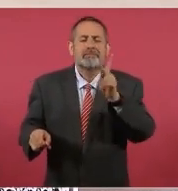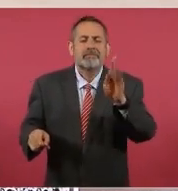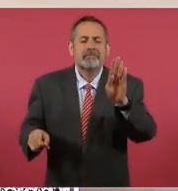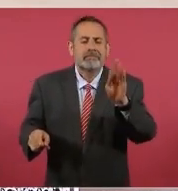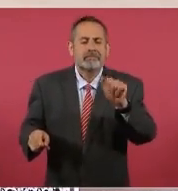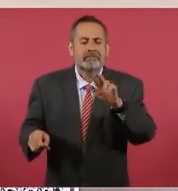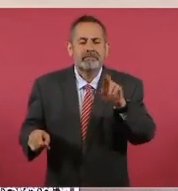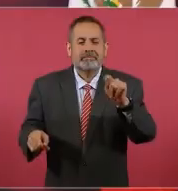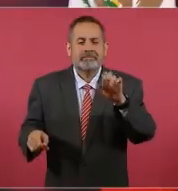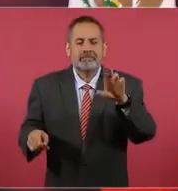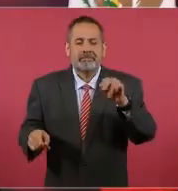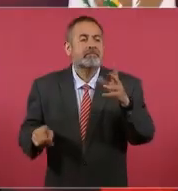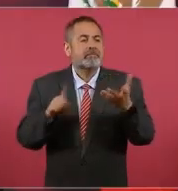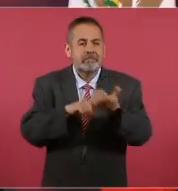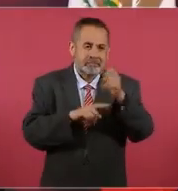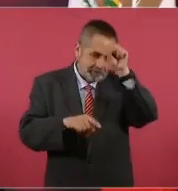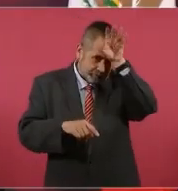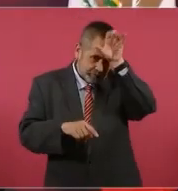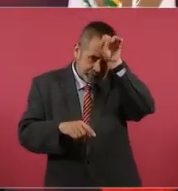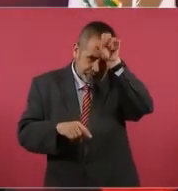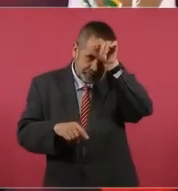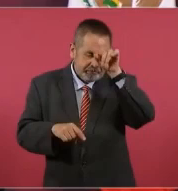el trabajador minero